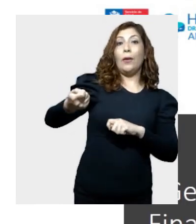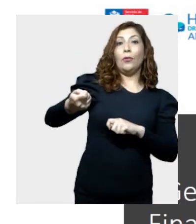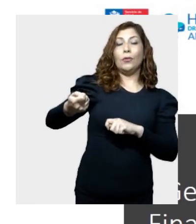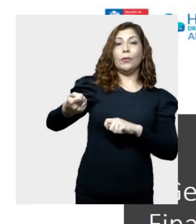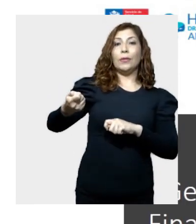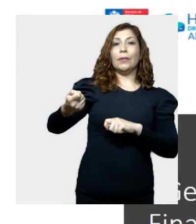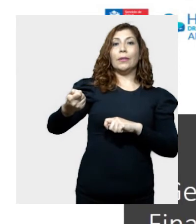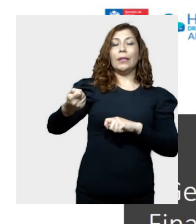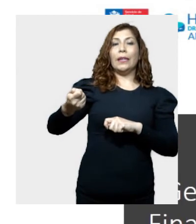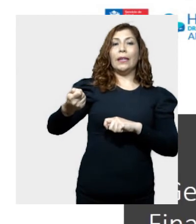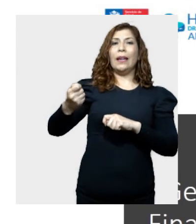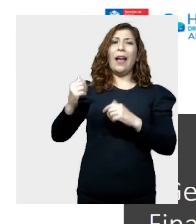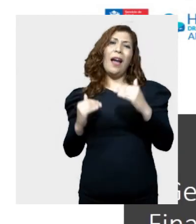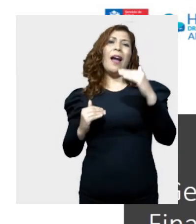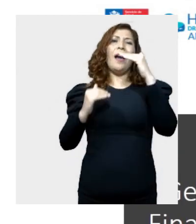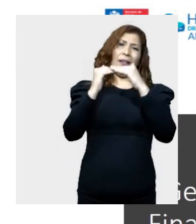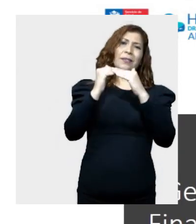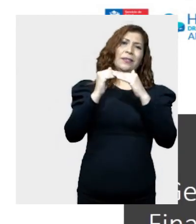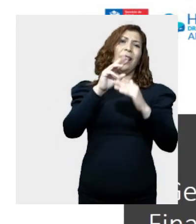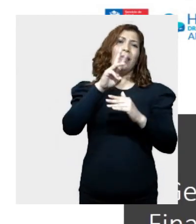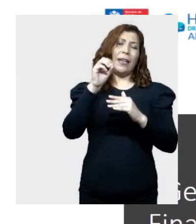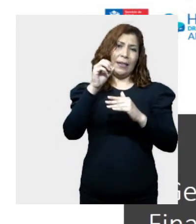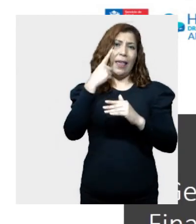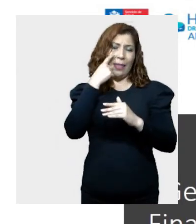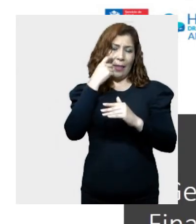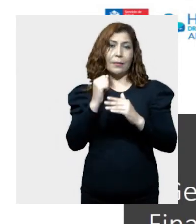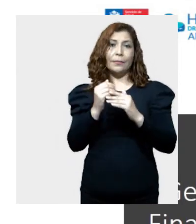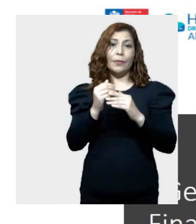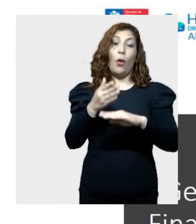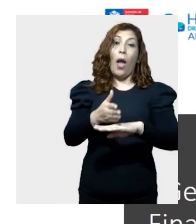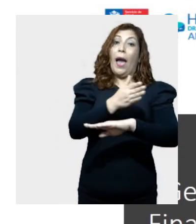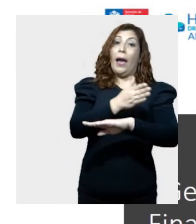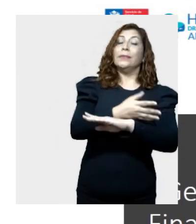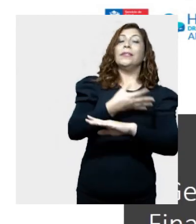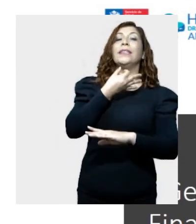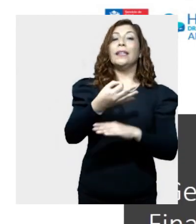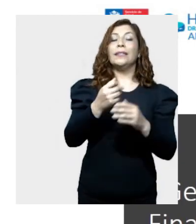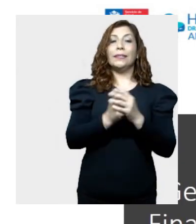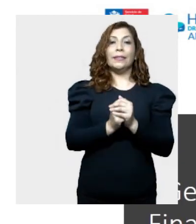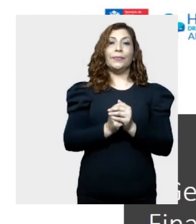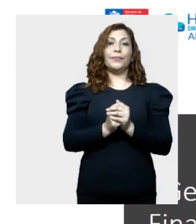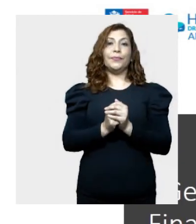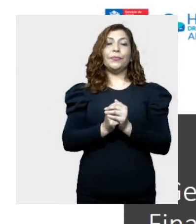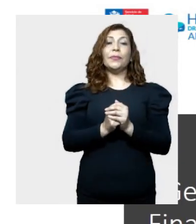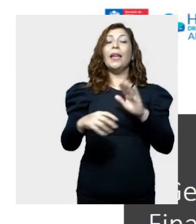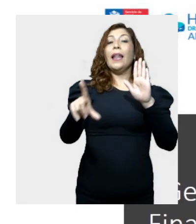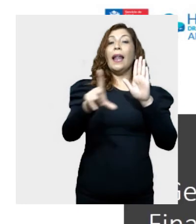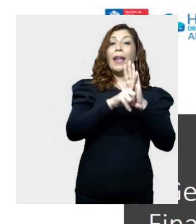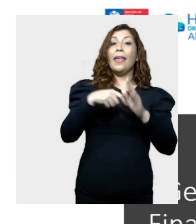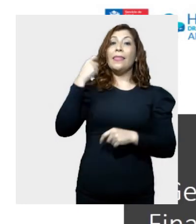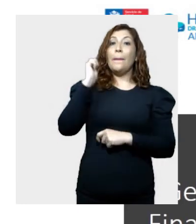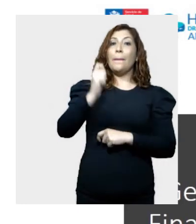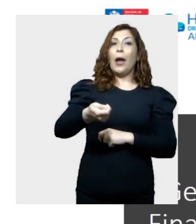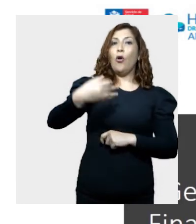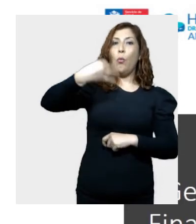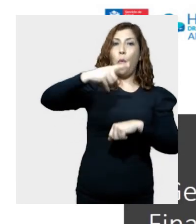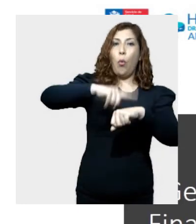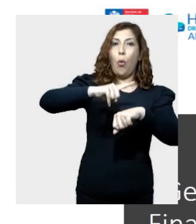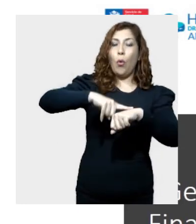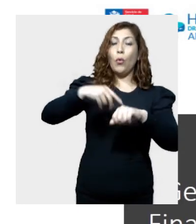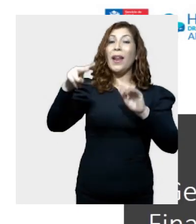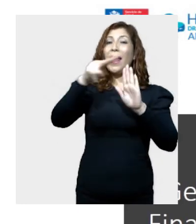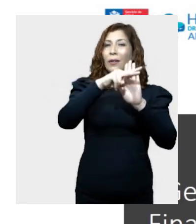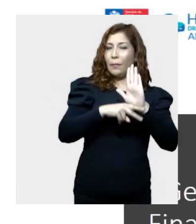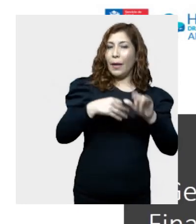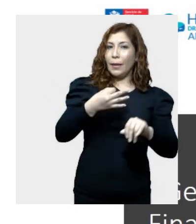no superaron los 30 días. Lo anterior se argumenta en la aplicación de la Ley de Pago Oportuno, norma que